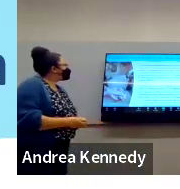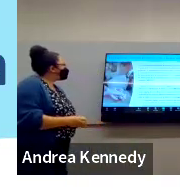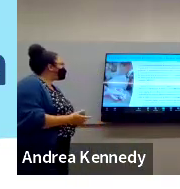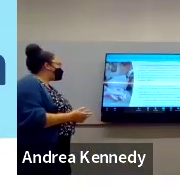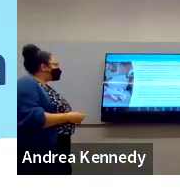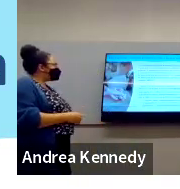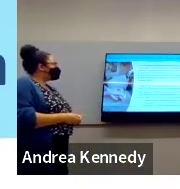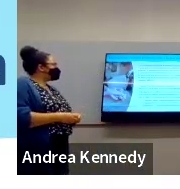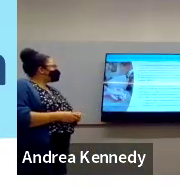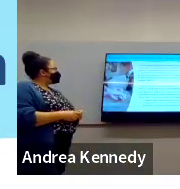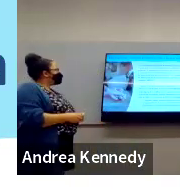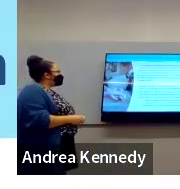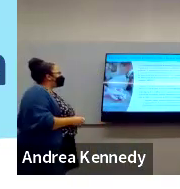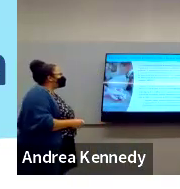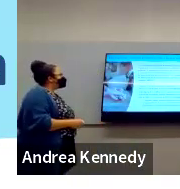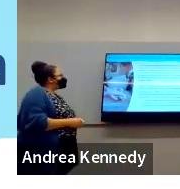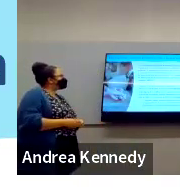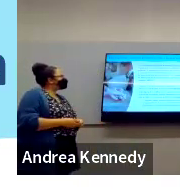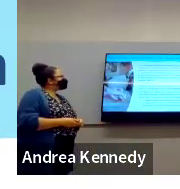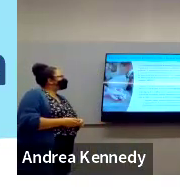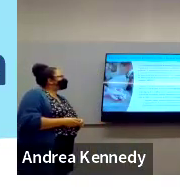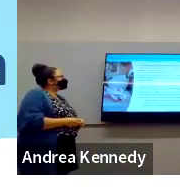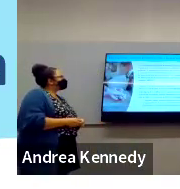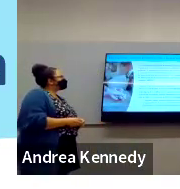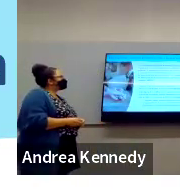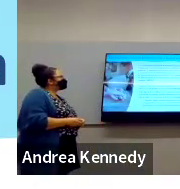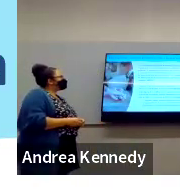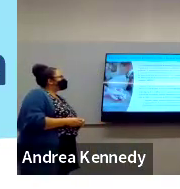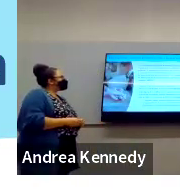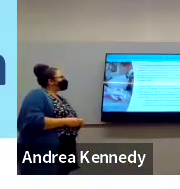en la notificación de resolución definitiva.